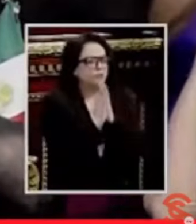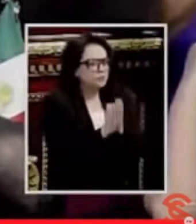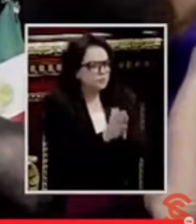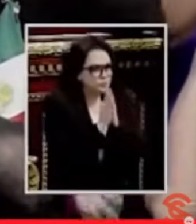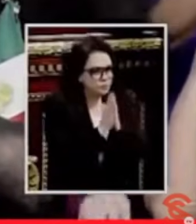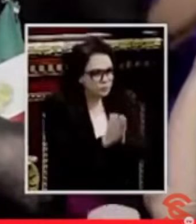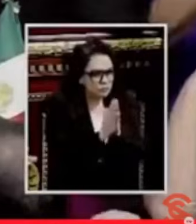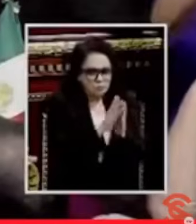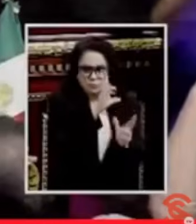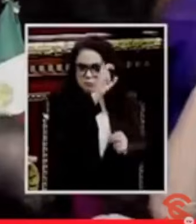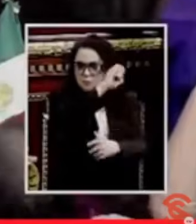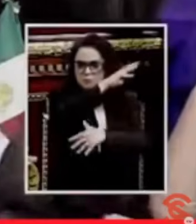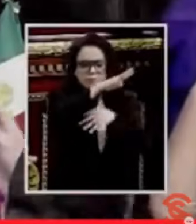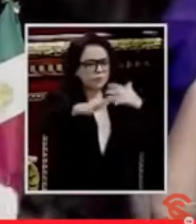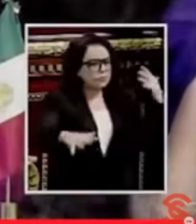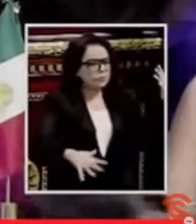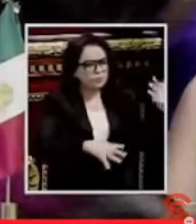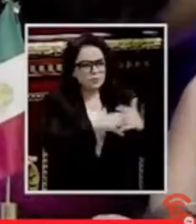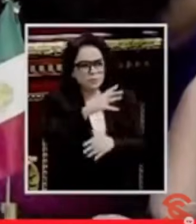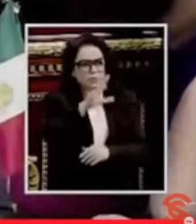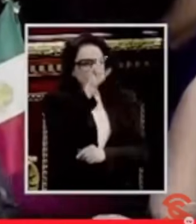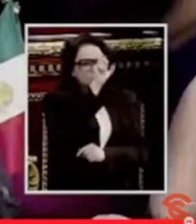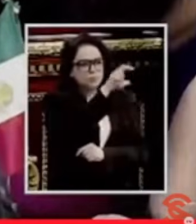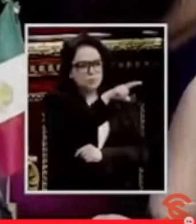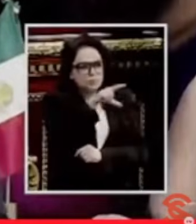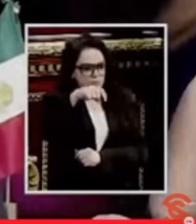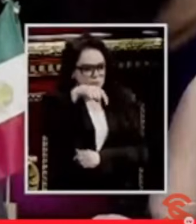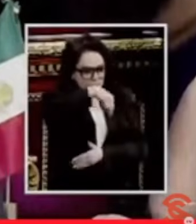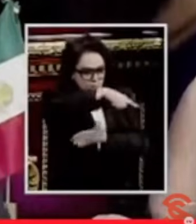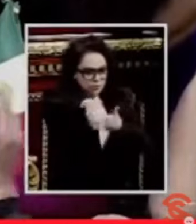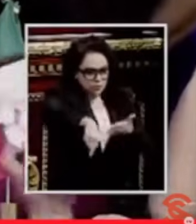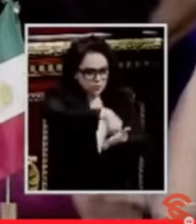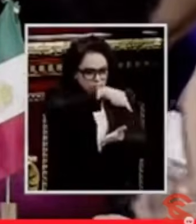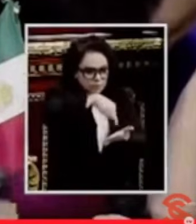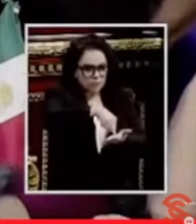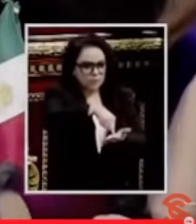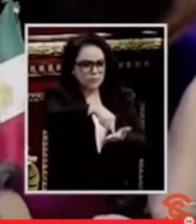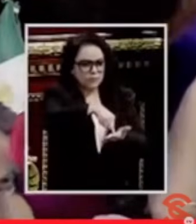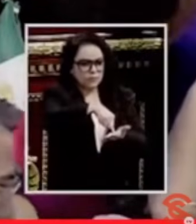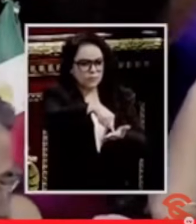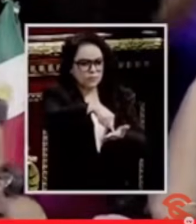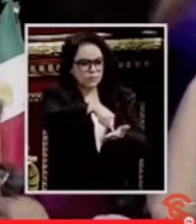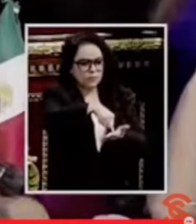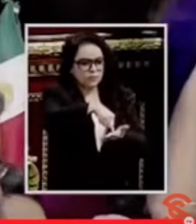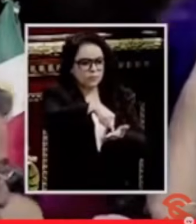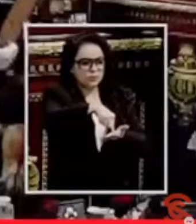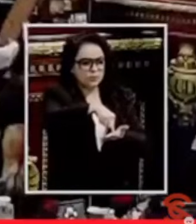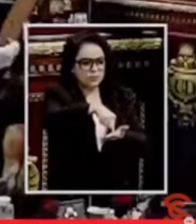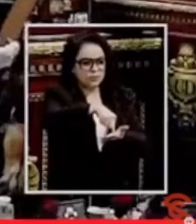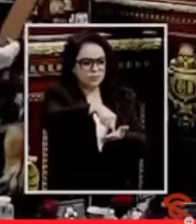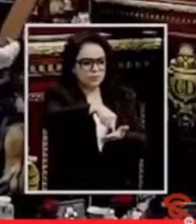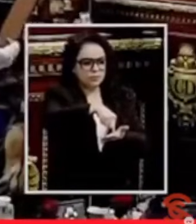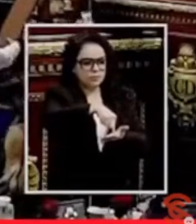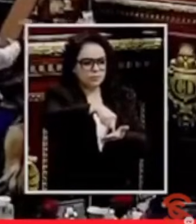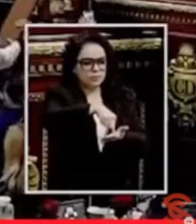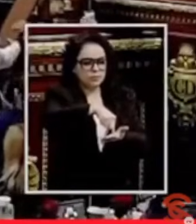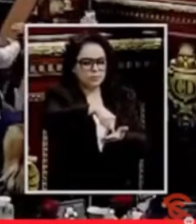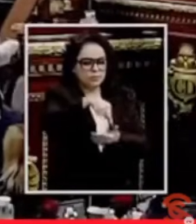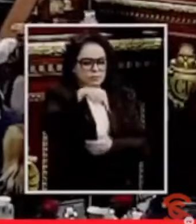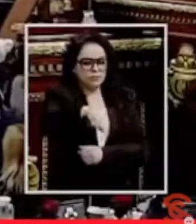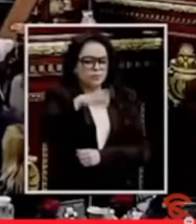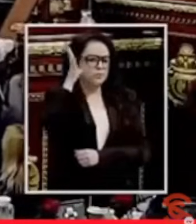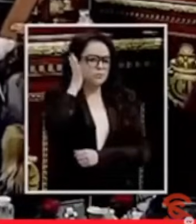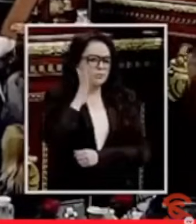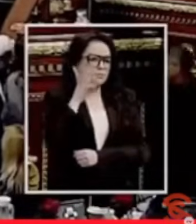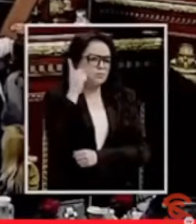salió de control. Pero previo a esto, déjame también platicarte que ya habíamos aprobado